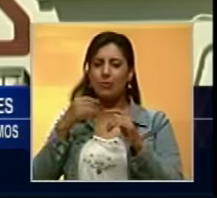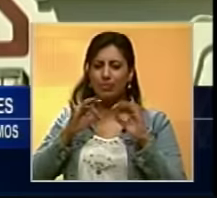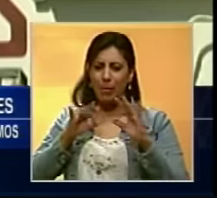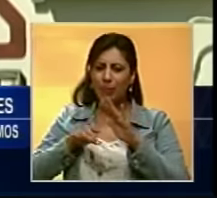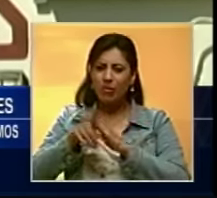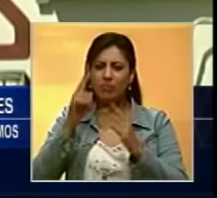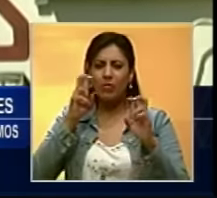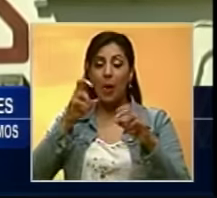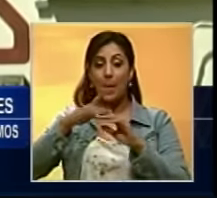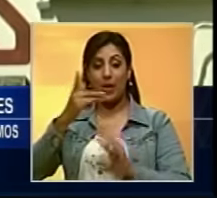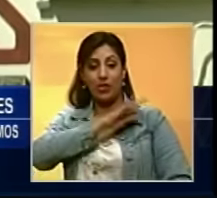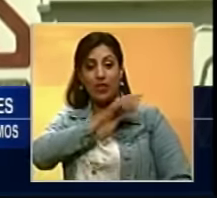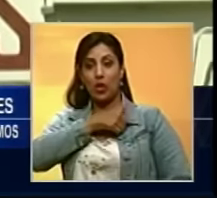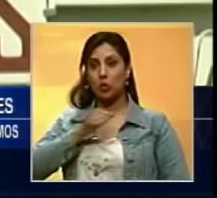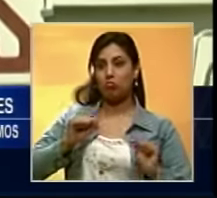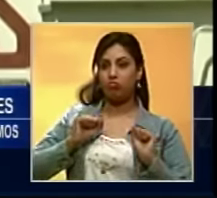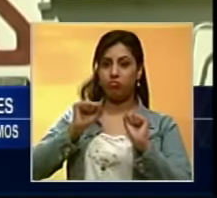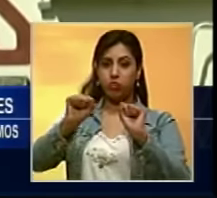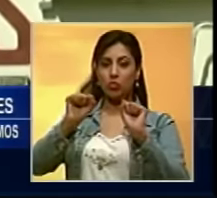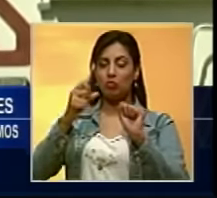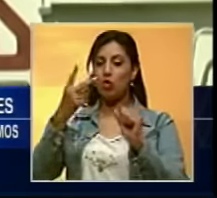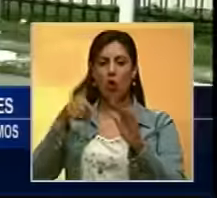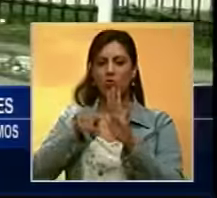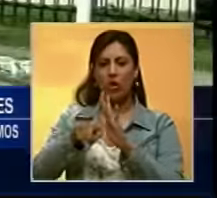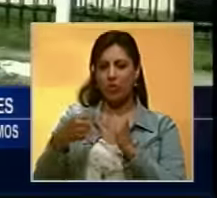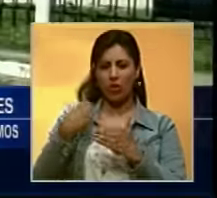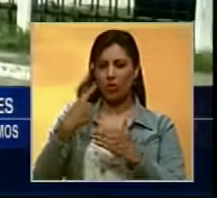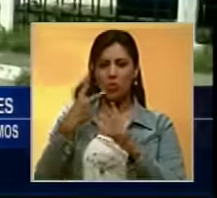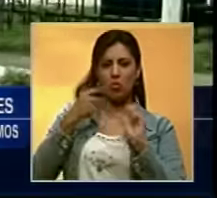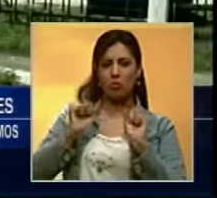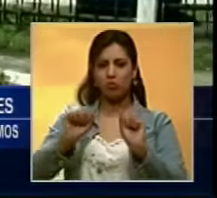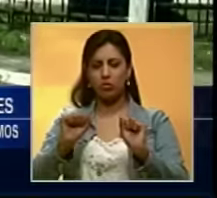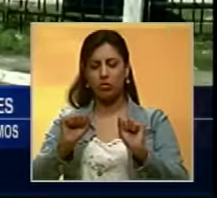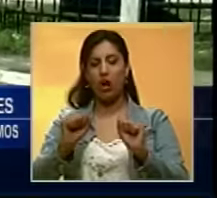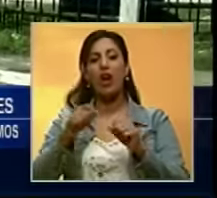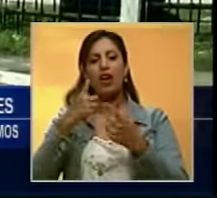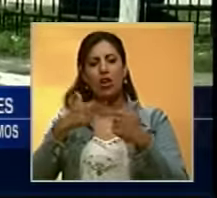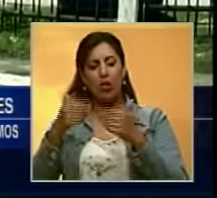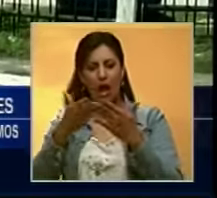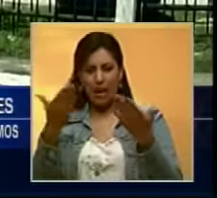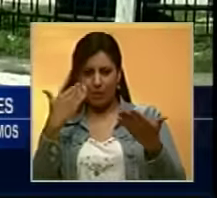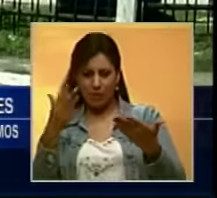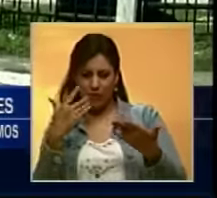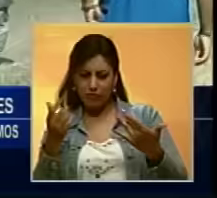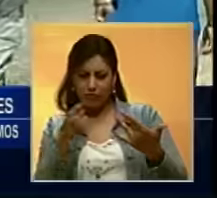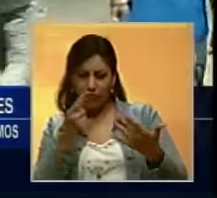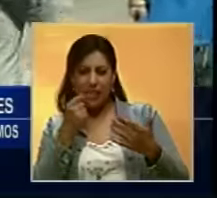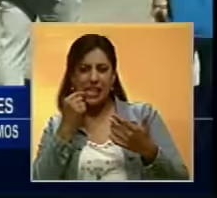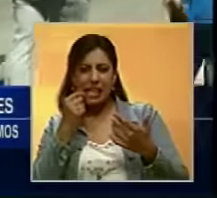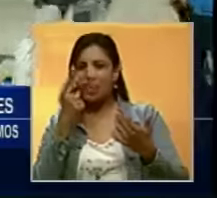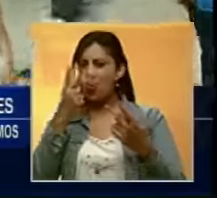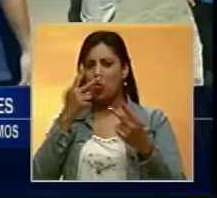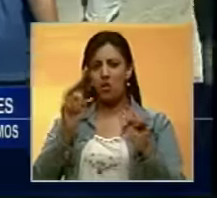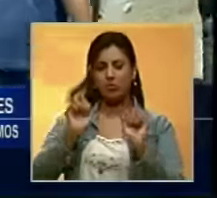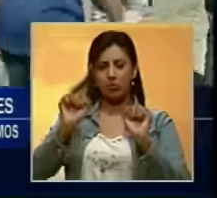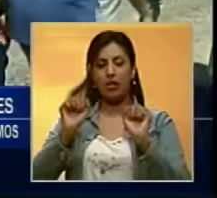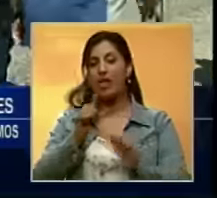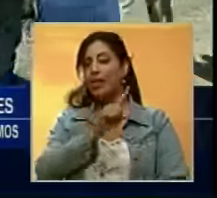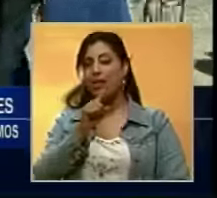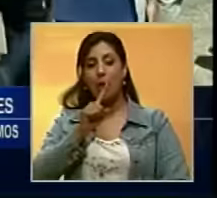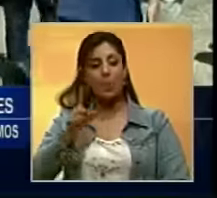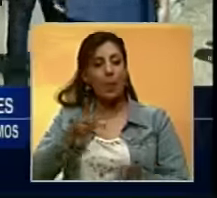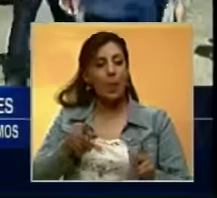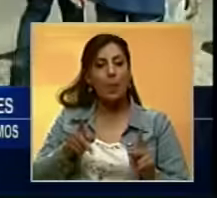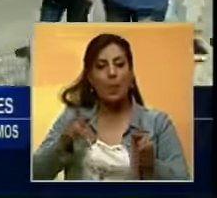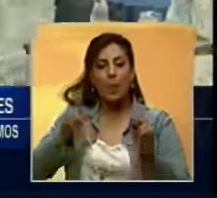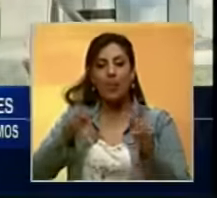inspección pero la directiva del geriátrico le negó el acceso a las instalaciones y a los libros de medicina y odontología tampoco se le